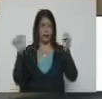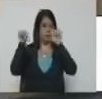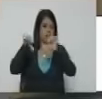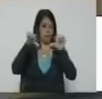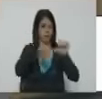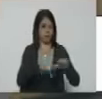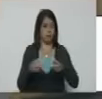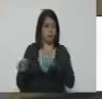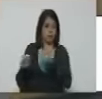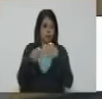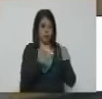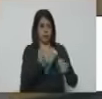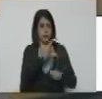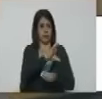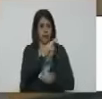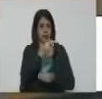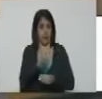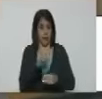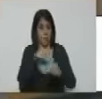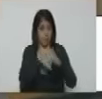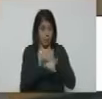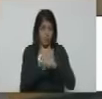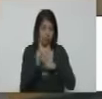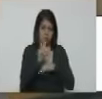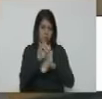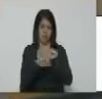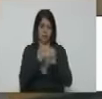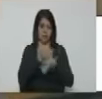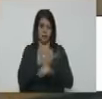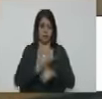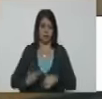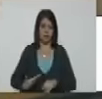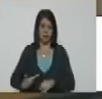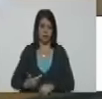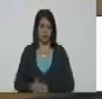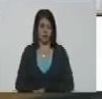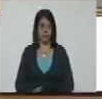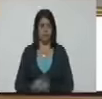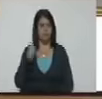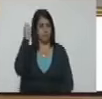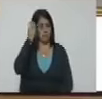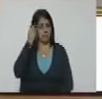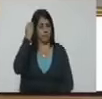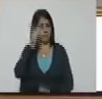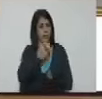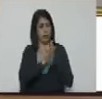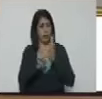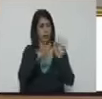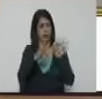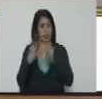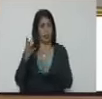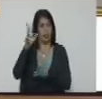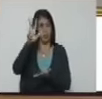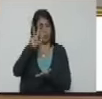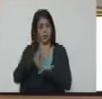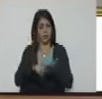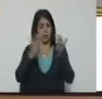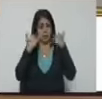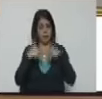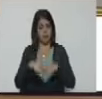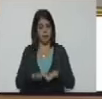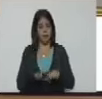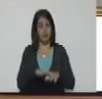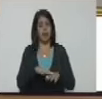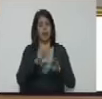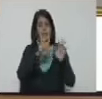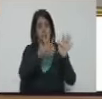de las atribuciones del Consejo Nacional Electoral. Es todo, ciudadano presidente. En consideración el artículo 19. Aprobado.